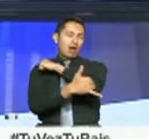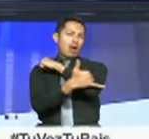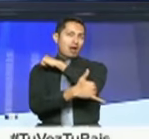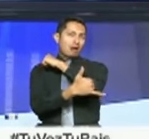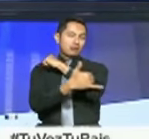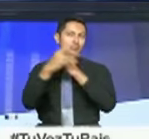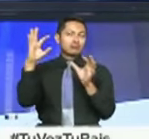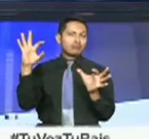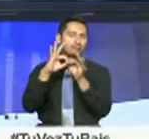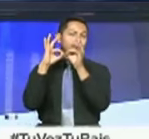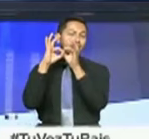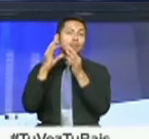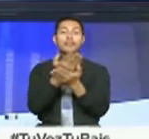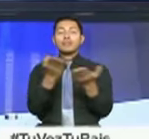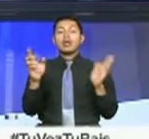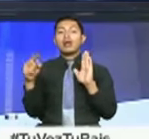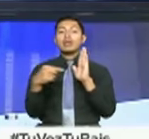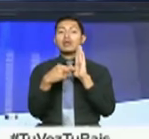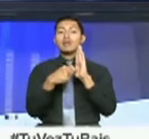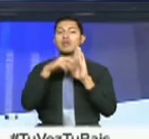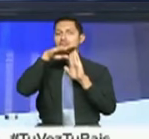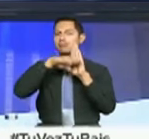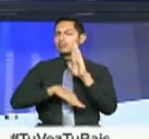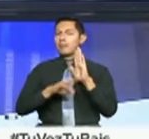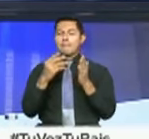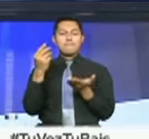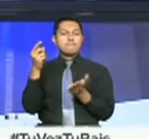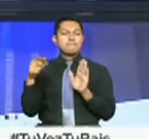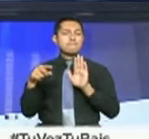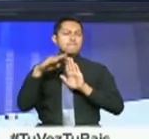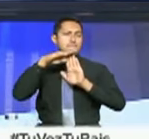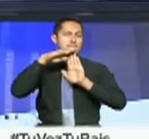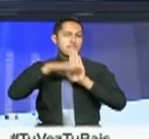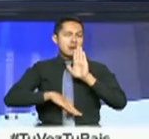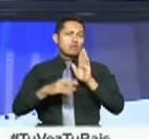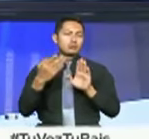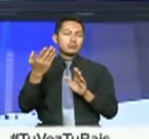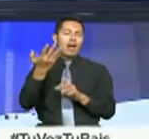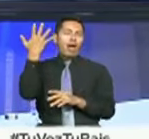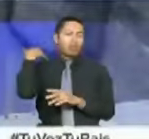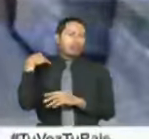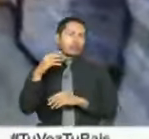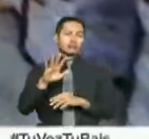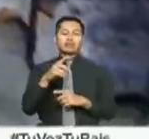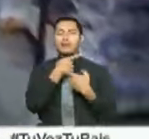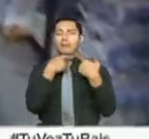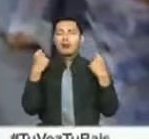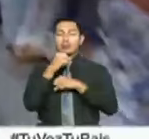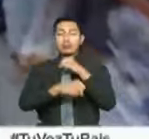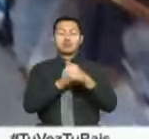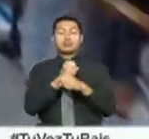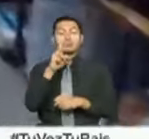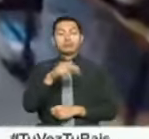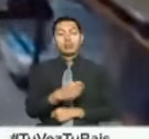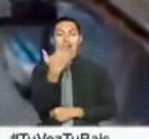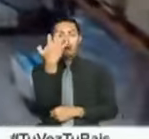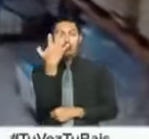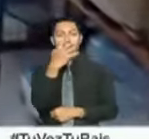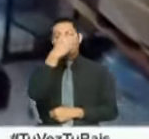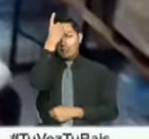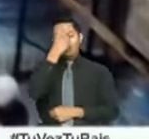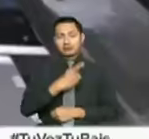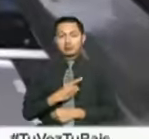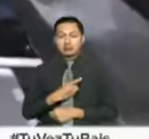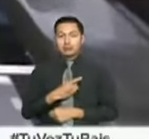medida de salvaguardias de pagos adoptada el pasado 6 de marzo del 2015. El Comité del Ministerio de